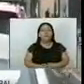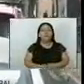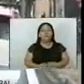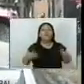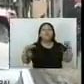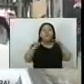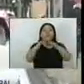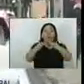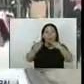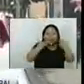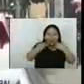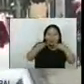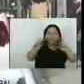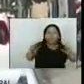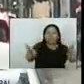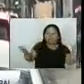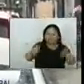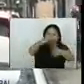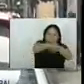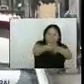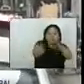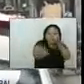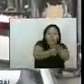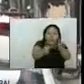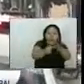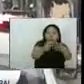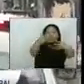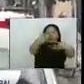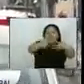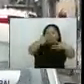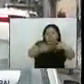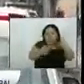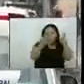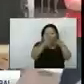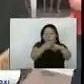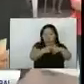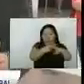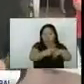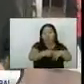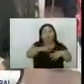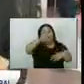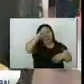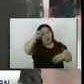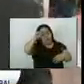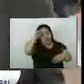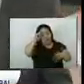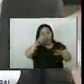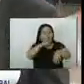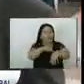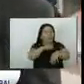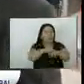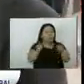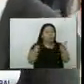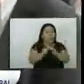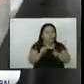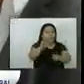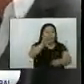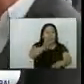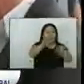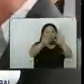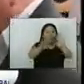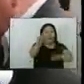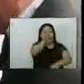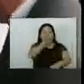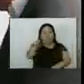También le contamos cómo avanza en la Asamblea Legislativa la propuesta para reformar el Código de Trabajo y que se reduzca la jornada laboral a 39 horas